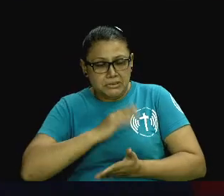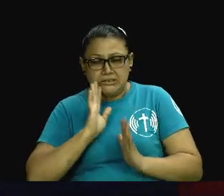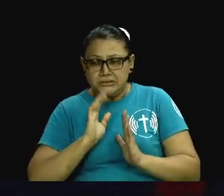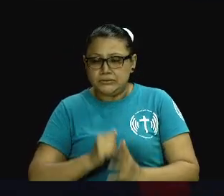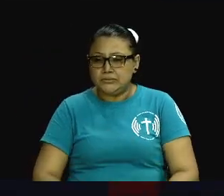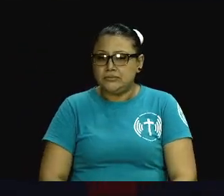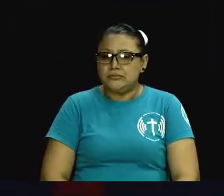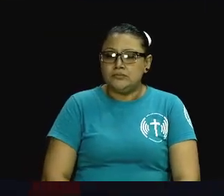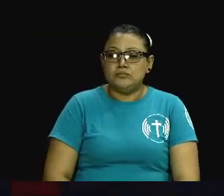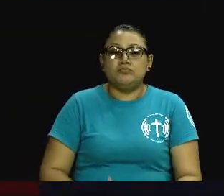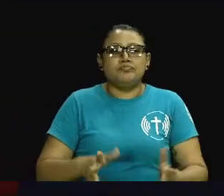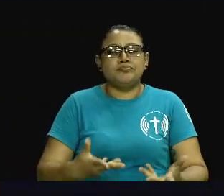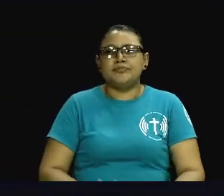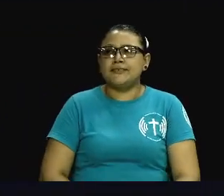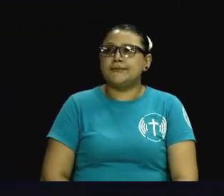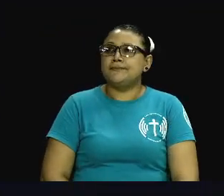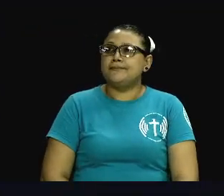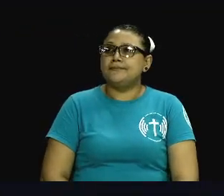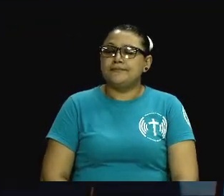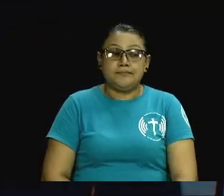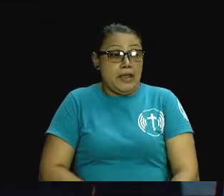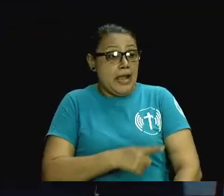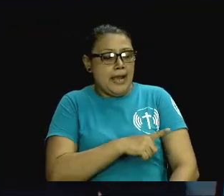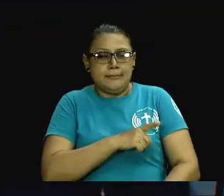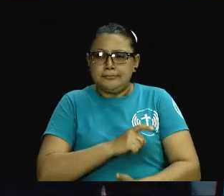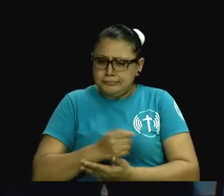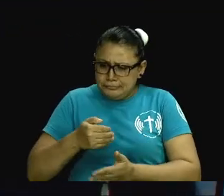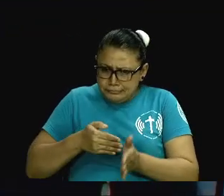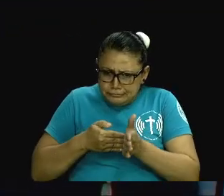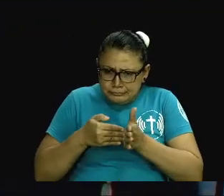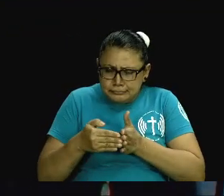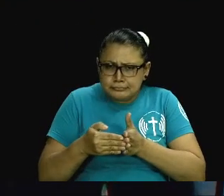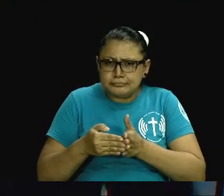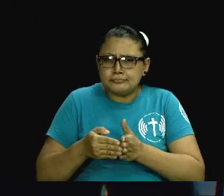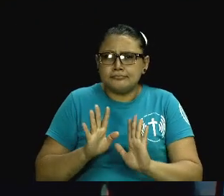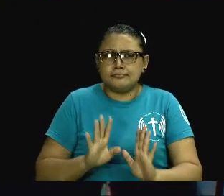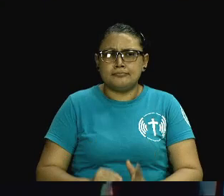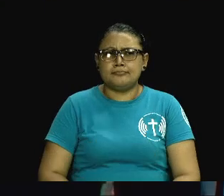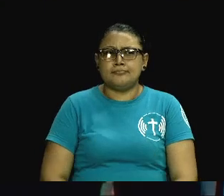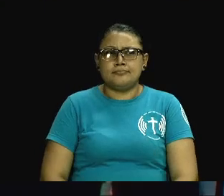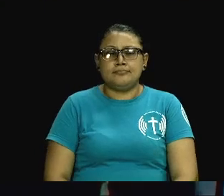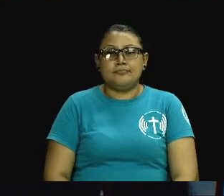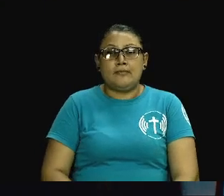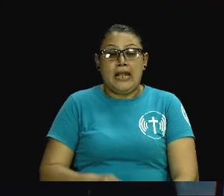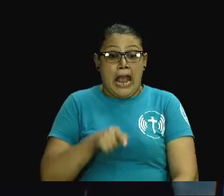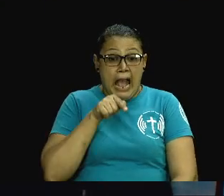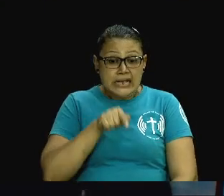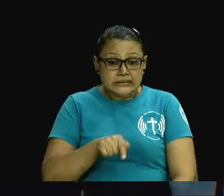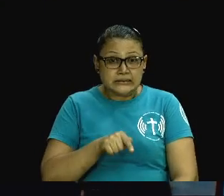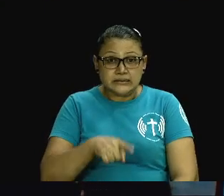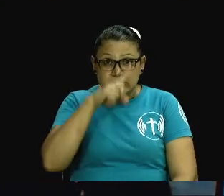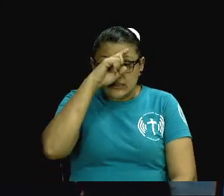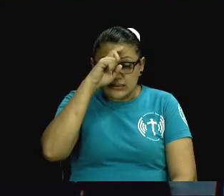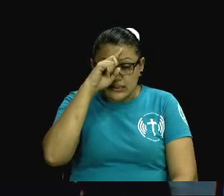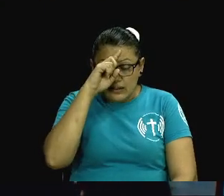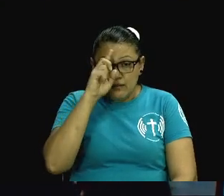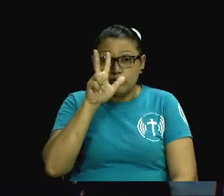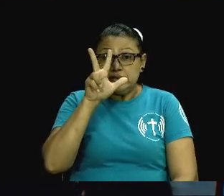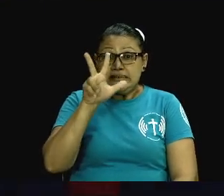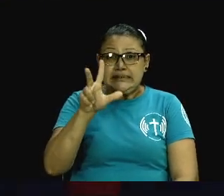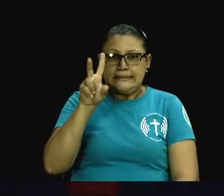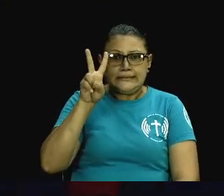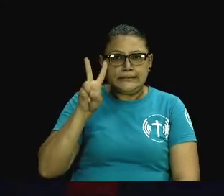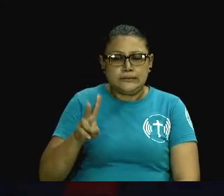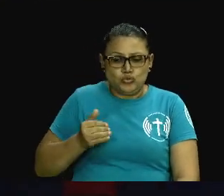posteriormente comenzó a trabajar en ese lugar trabajo ahí por 22 años